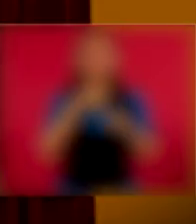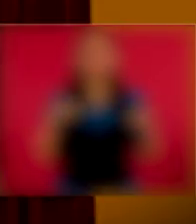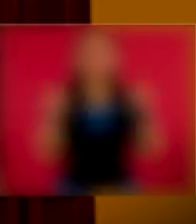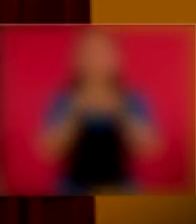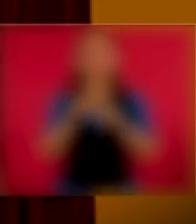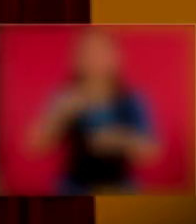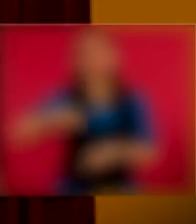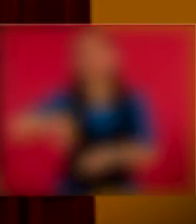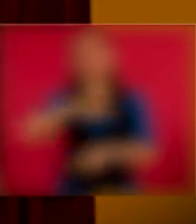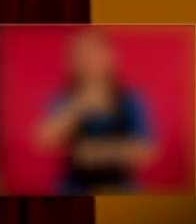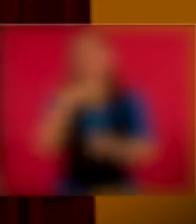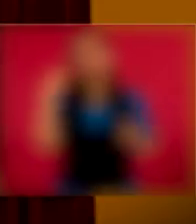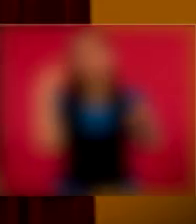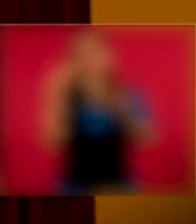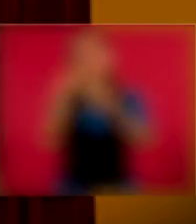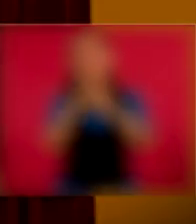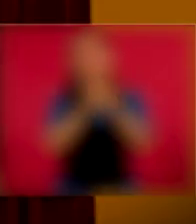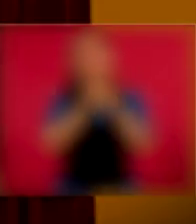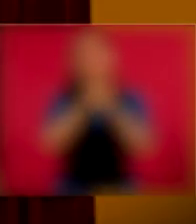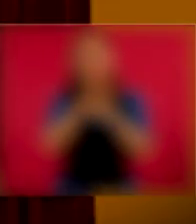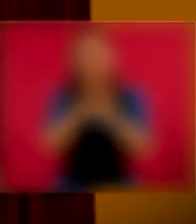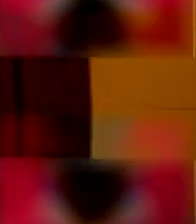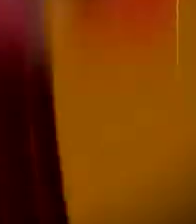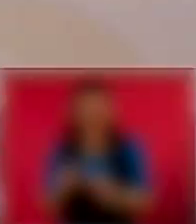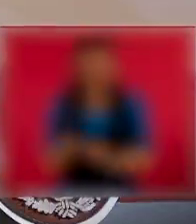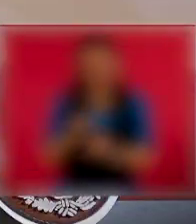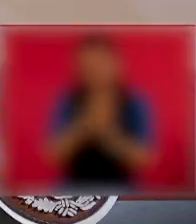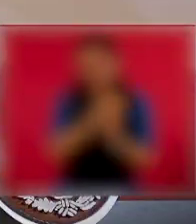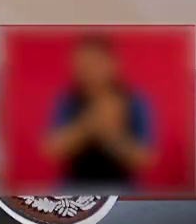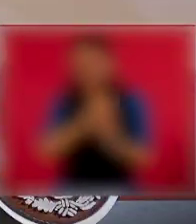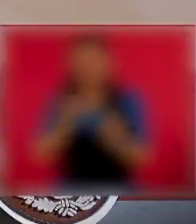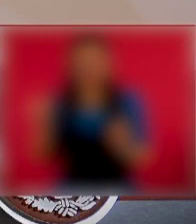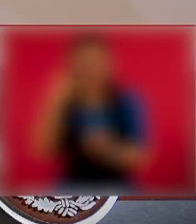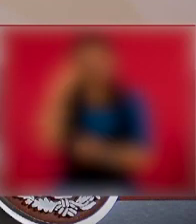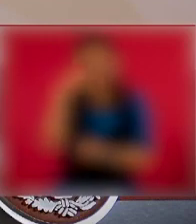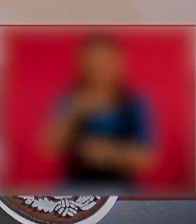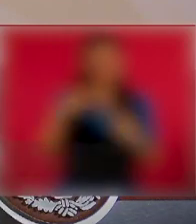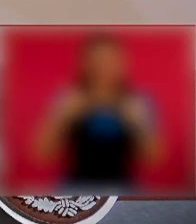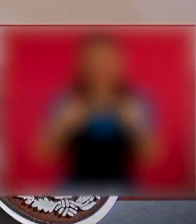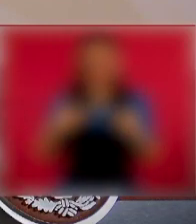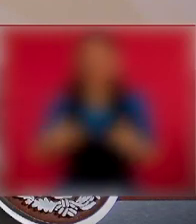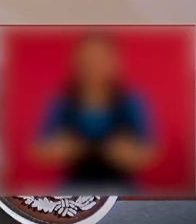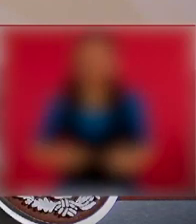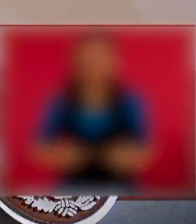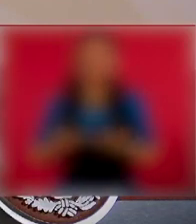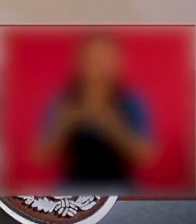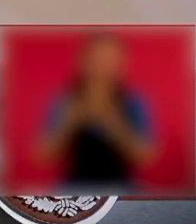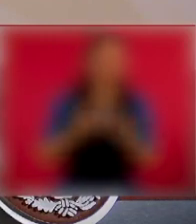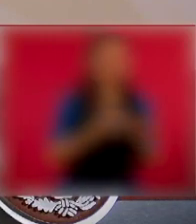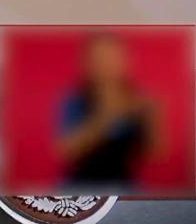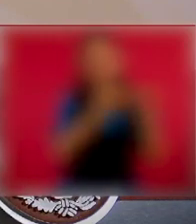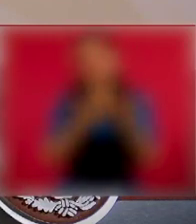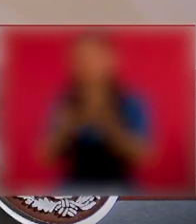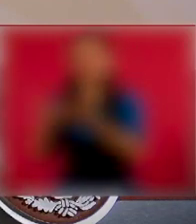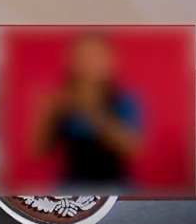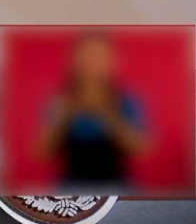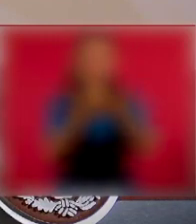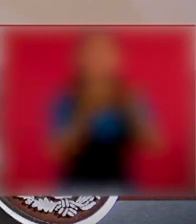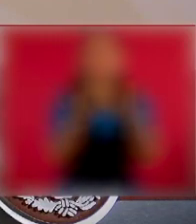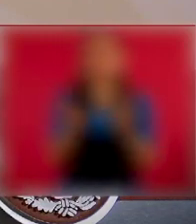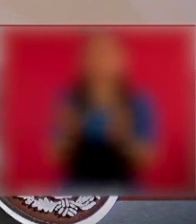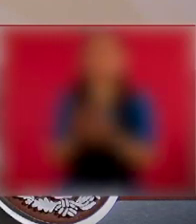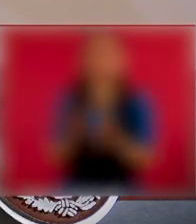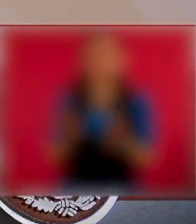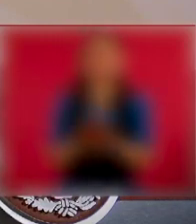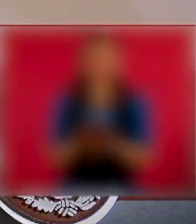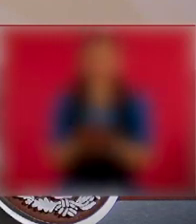exterior, así como a personas extranjeras en nuestro país. Es un modelo único. Es único porque México es uno